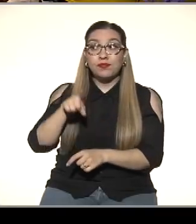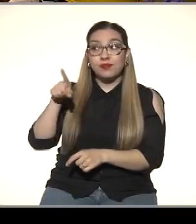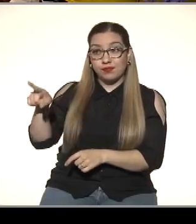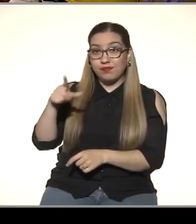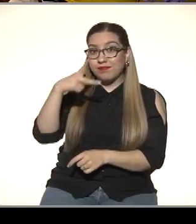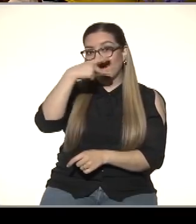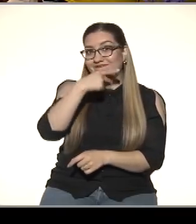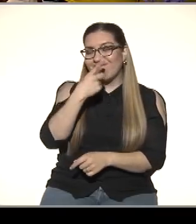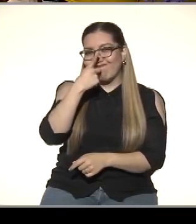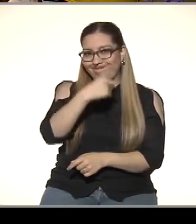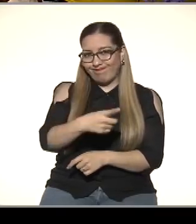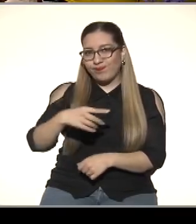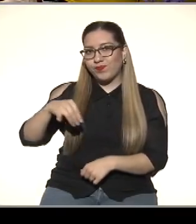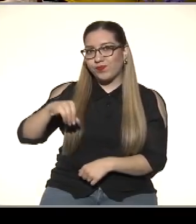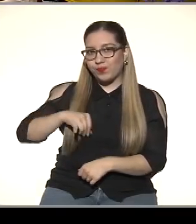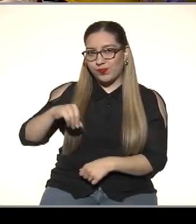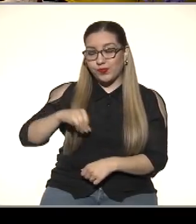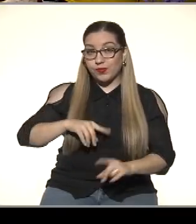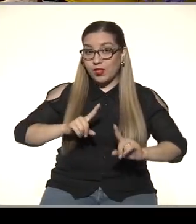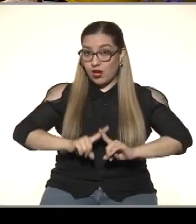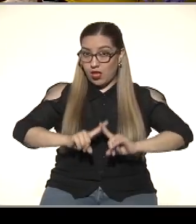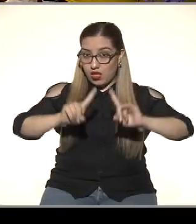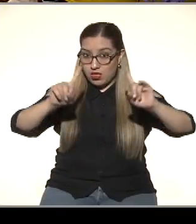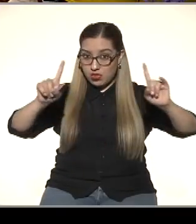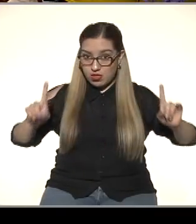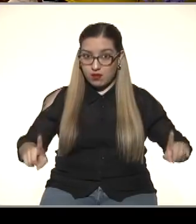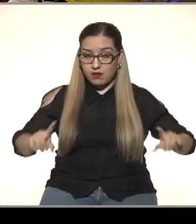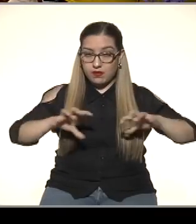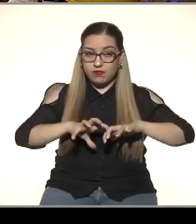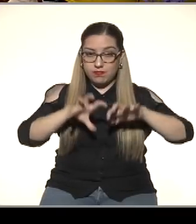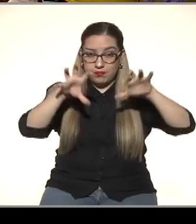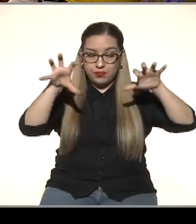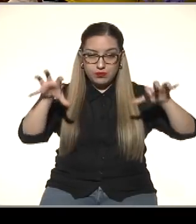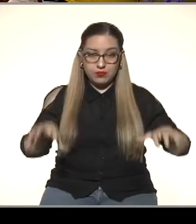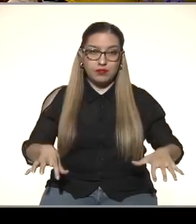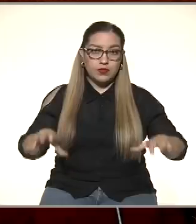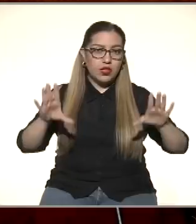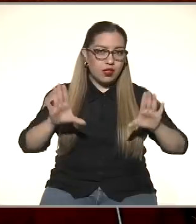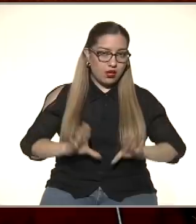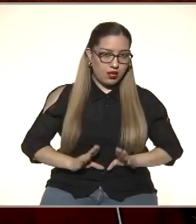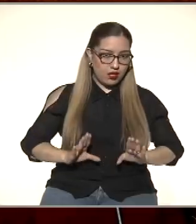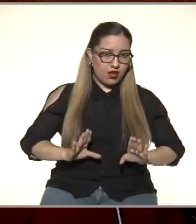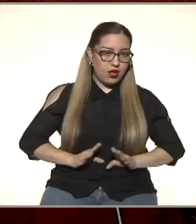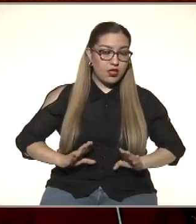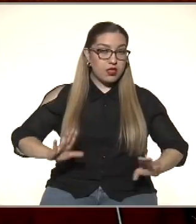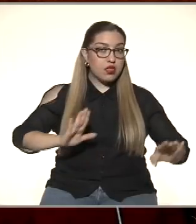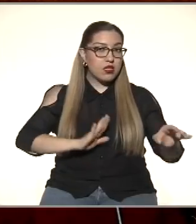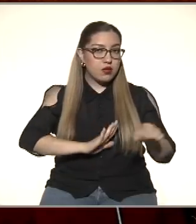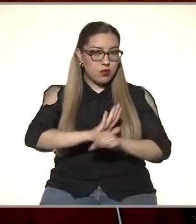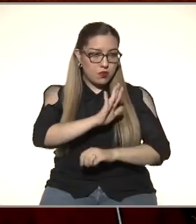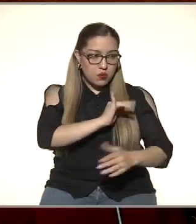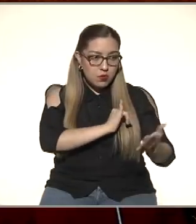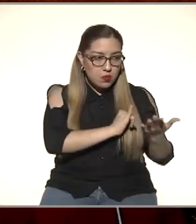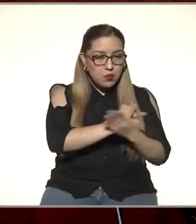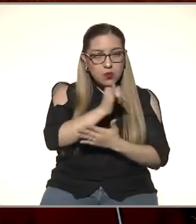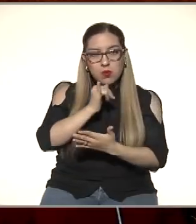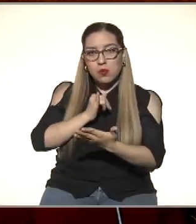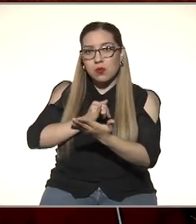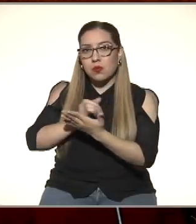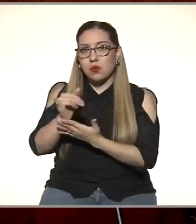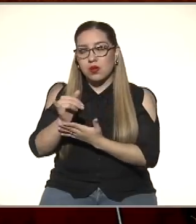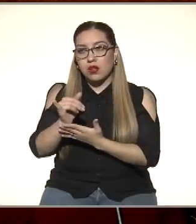puntualizar, porque hace una total diferencia con respecto a la actitud que se va a tomar, y es el que se note el deseo